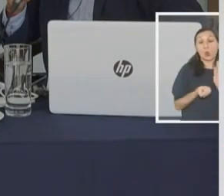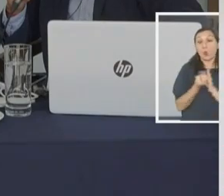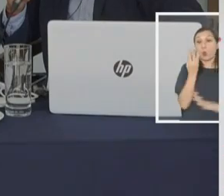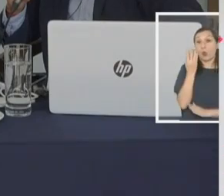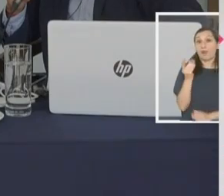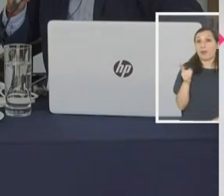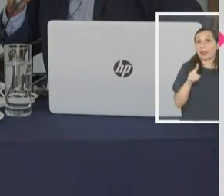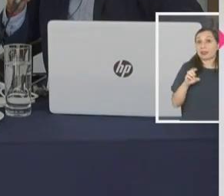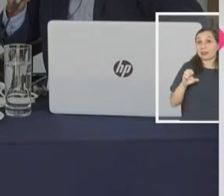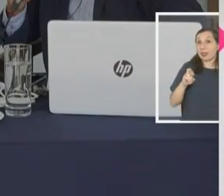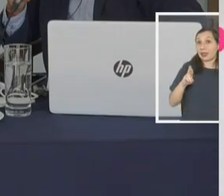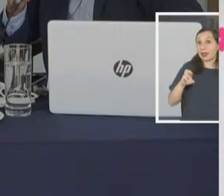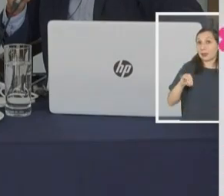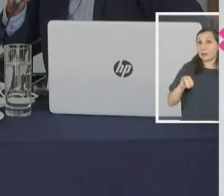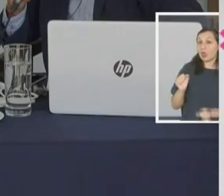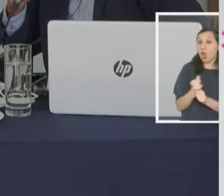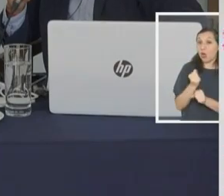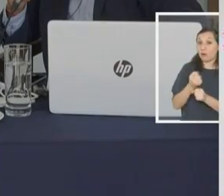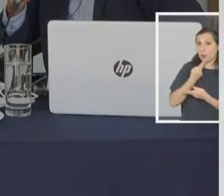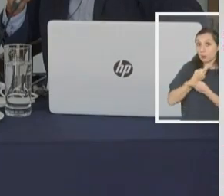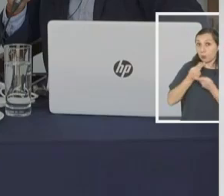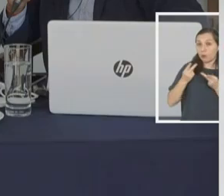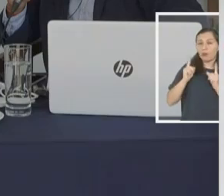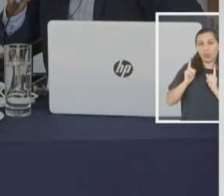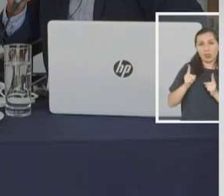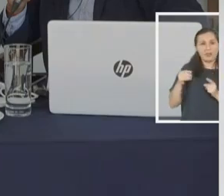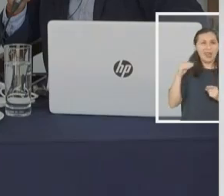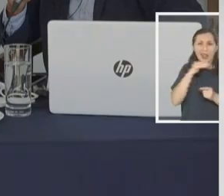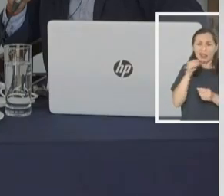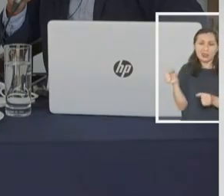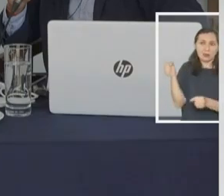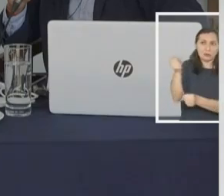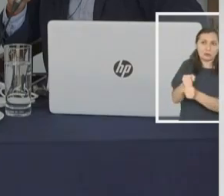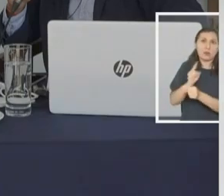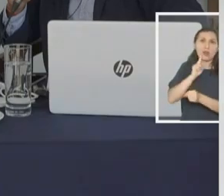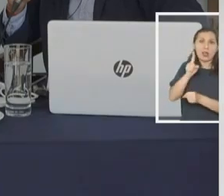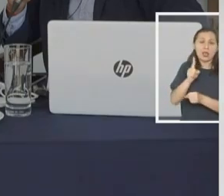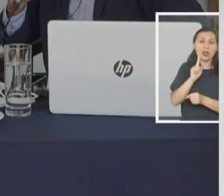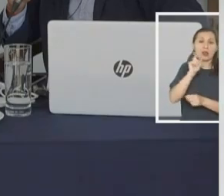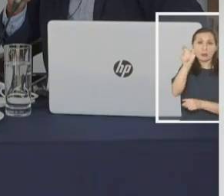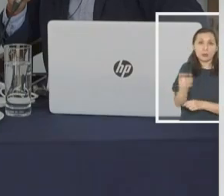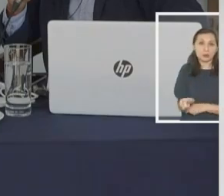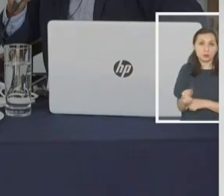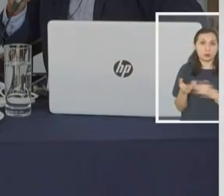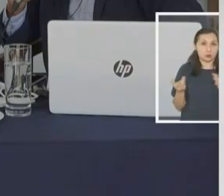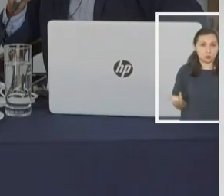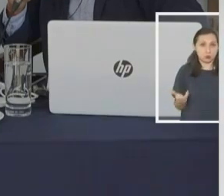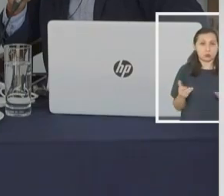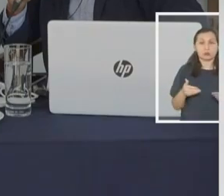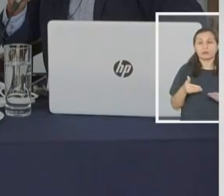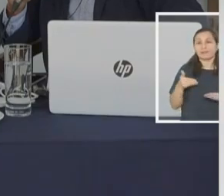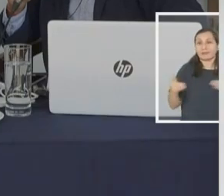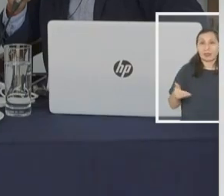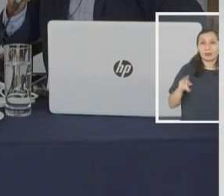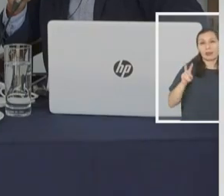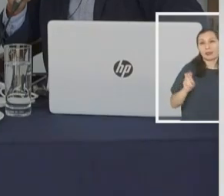de los ciudadanos y también de las autoridades. Era en torno a eso principalmente